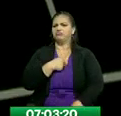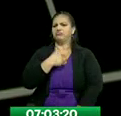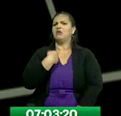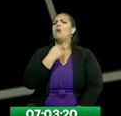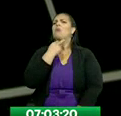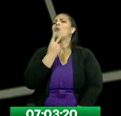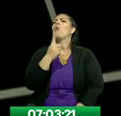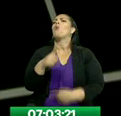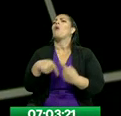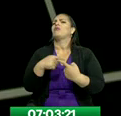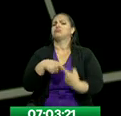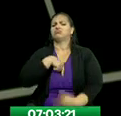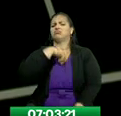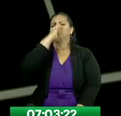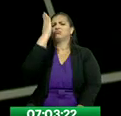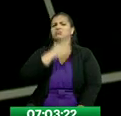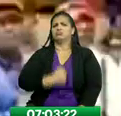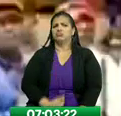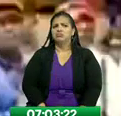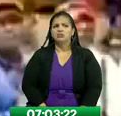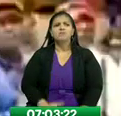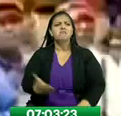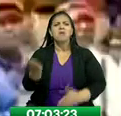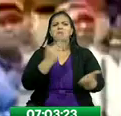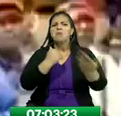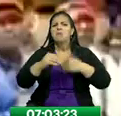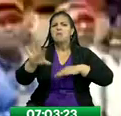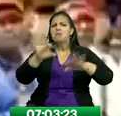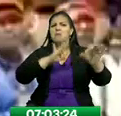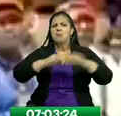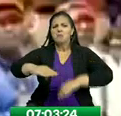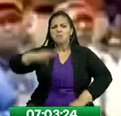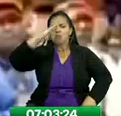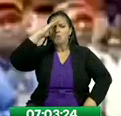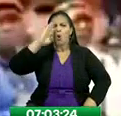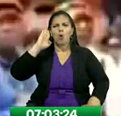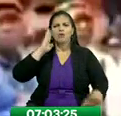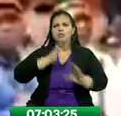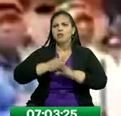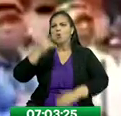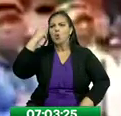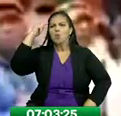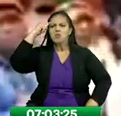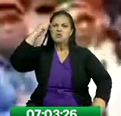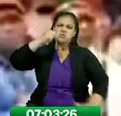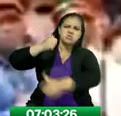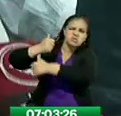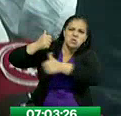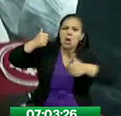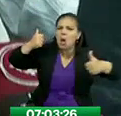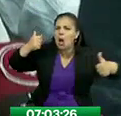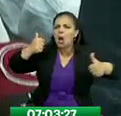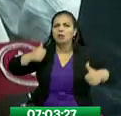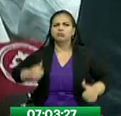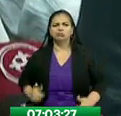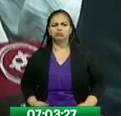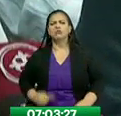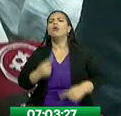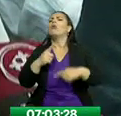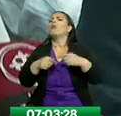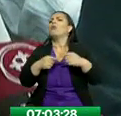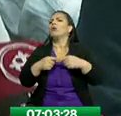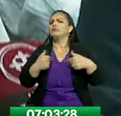fiscalía puede continuar con su indagación por el presunto delito de promover la creación de grupos subversivos y estoy dispuesto